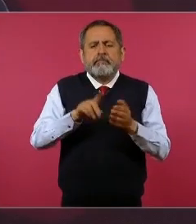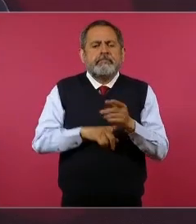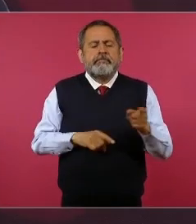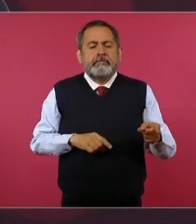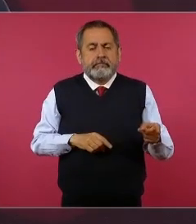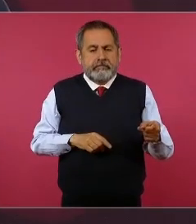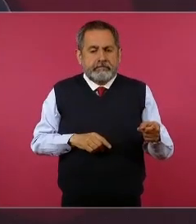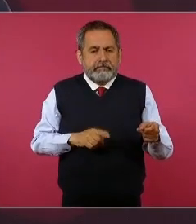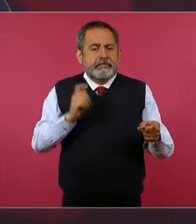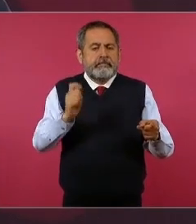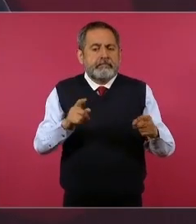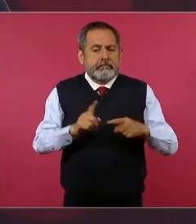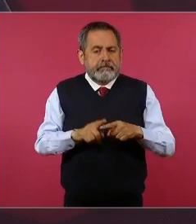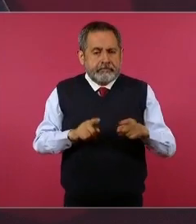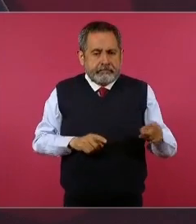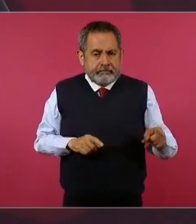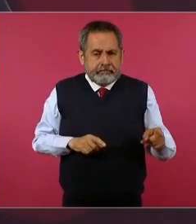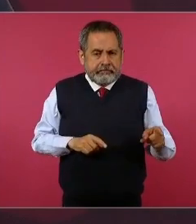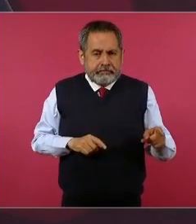que